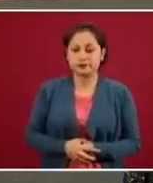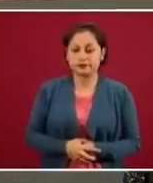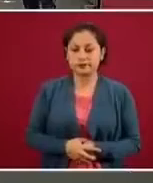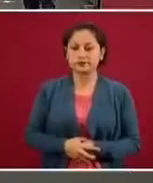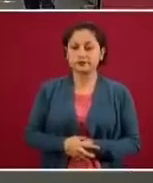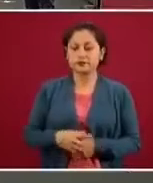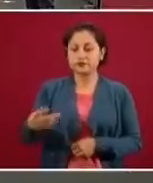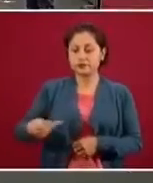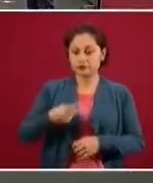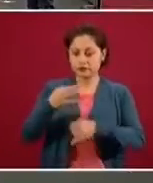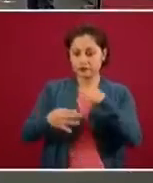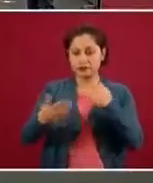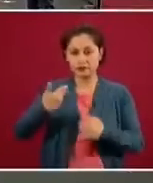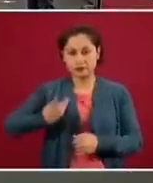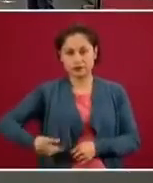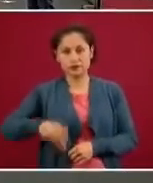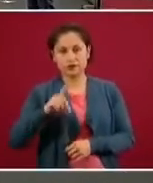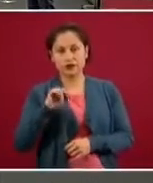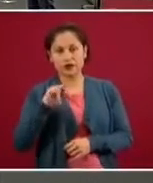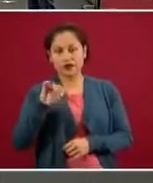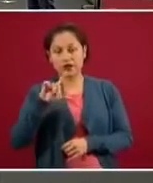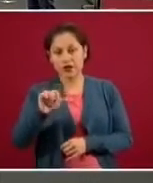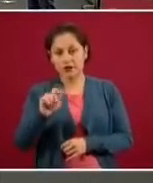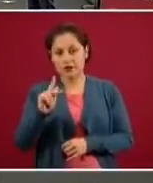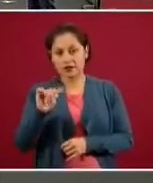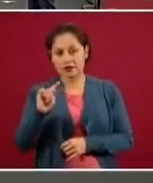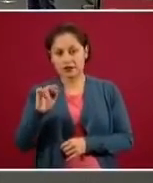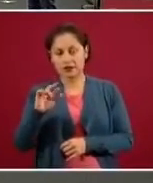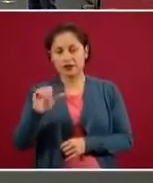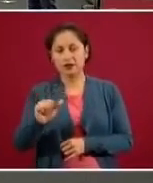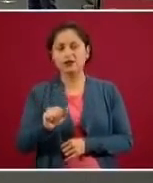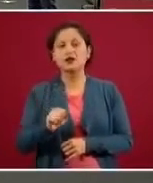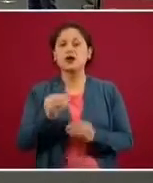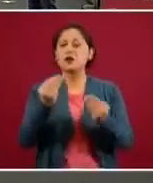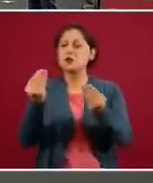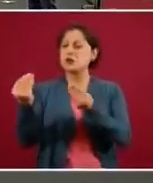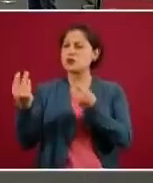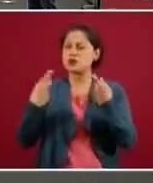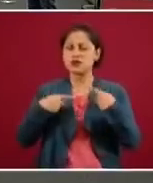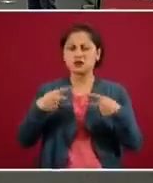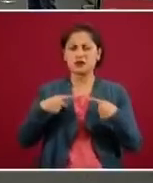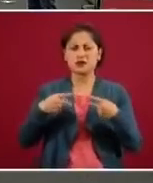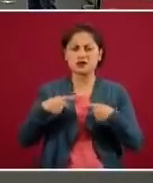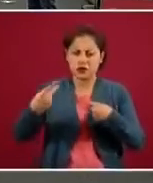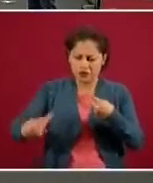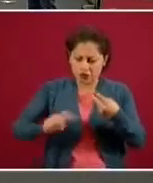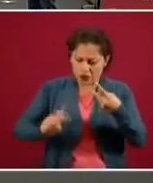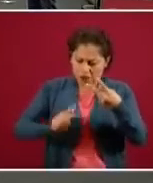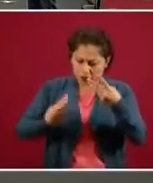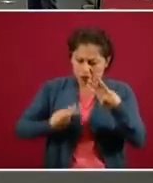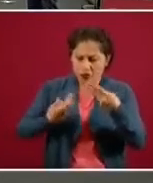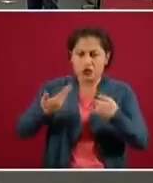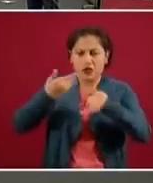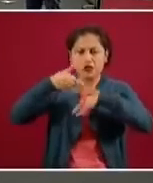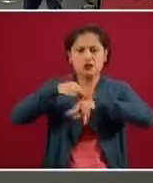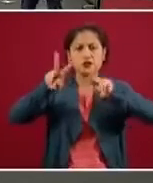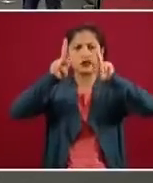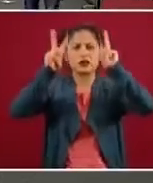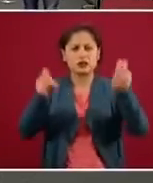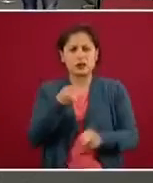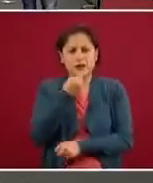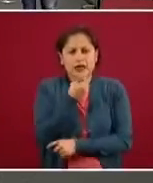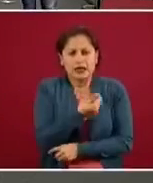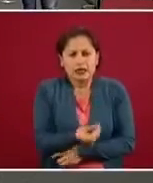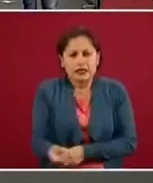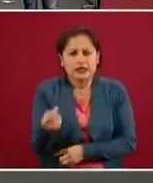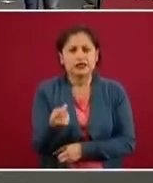Gracias, doctor. Daniela Pastrana, de Pie de Página. Nos han llegado mucha inquietud de cómo hablar con los niños de esto. Es una de las preguntas que